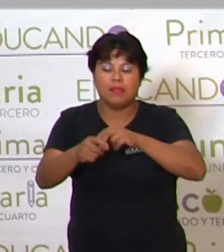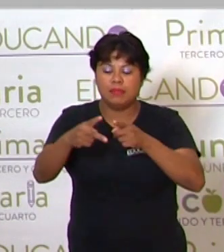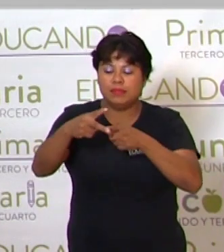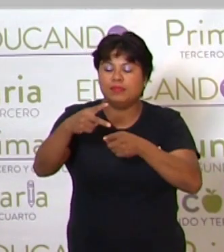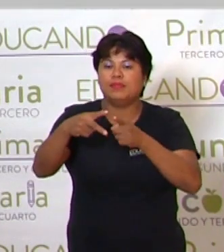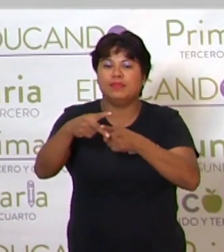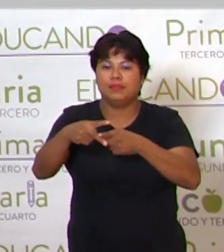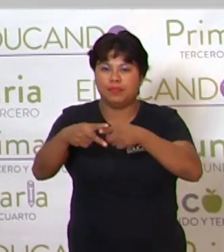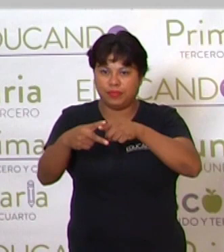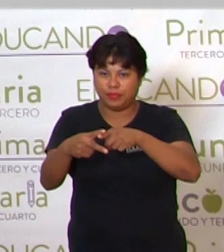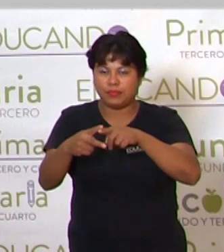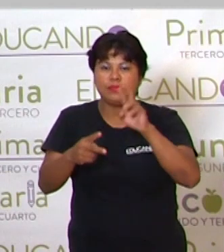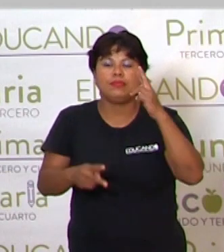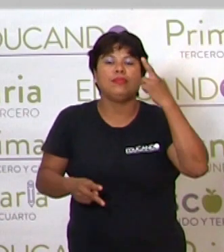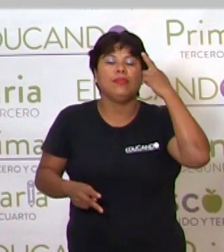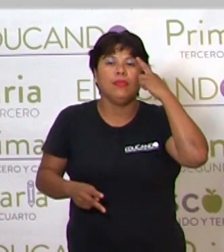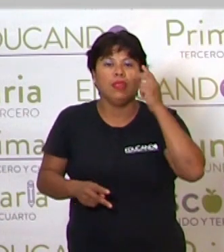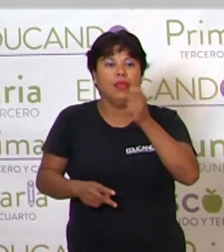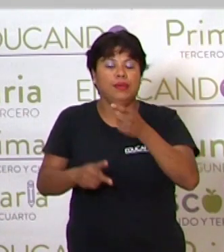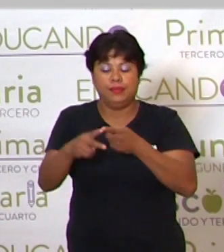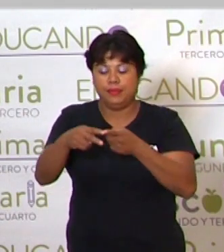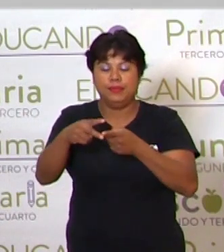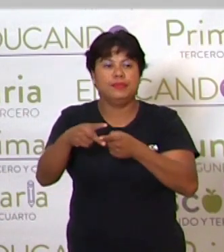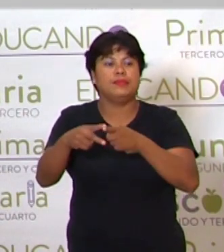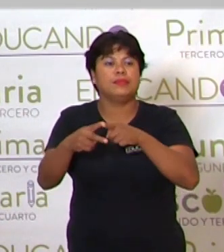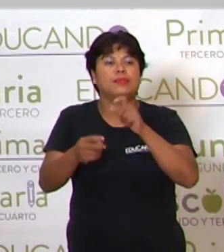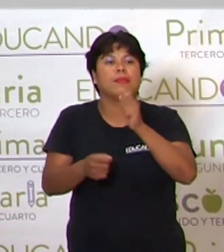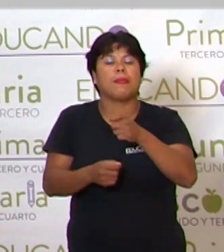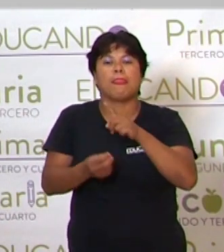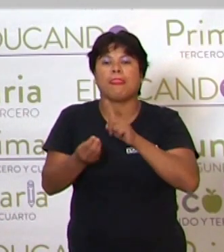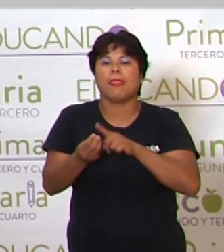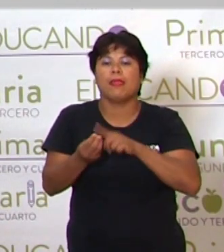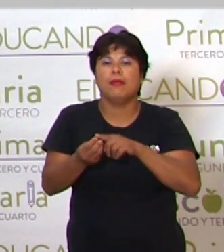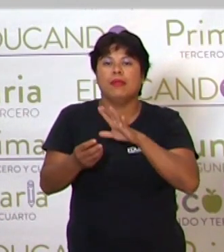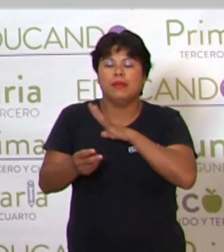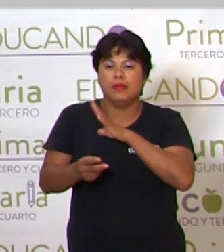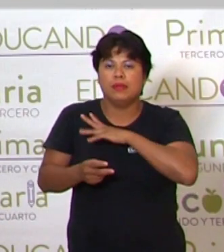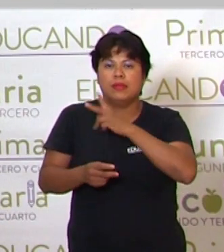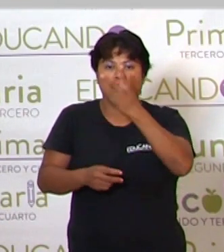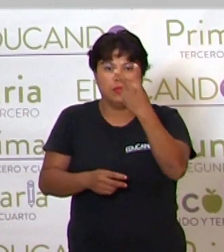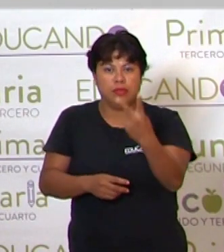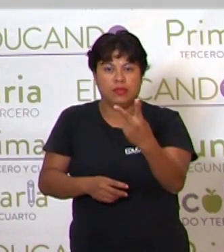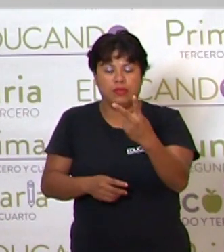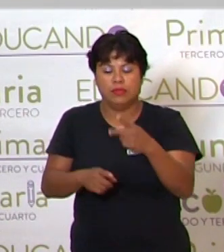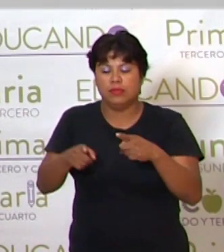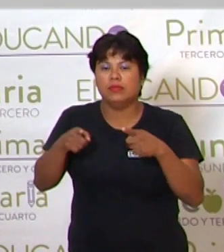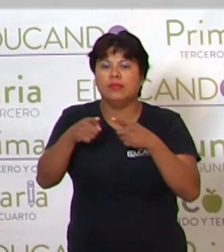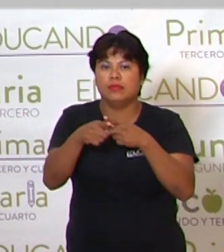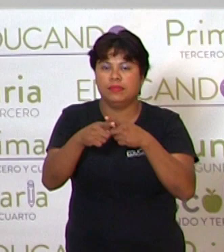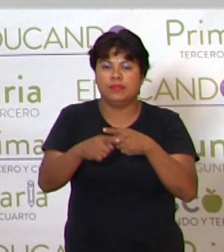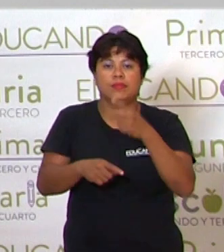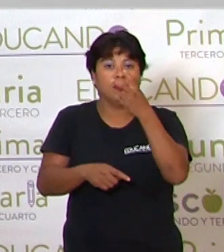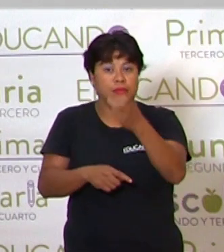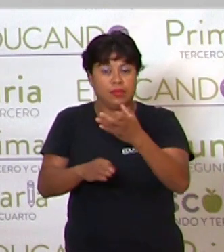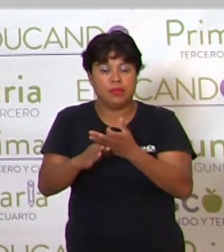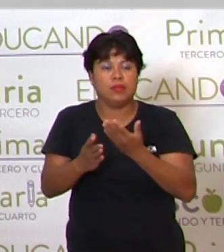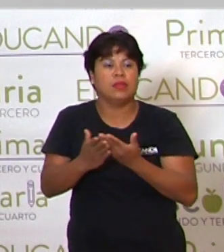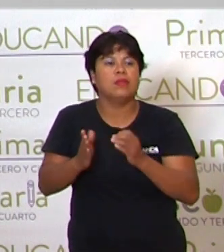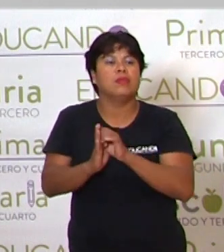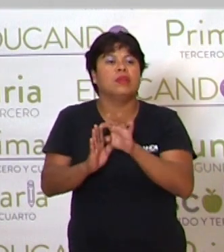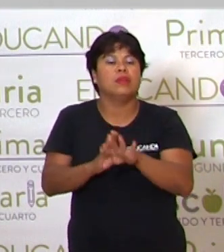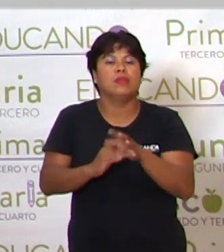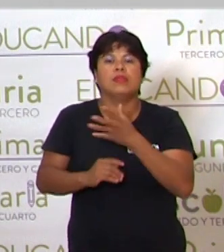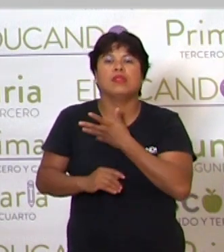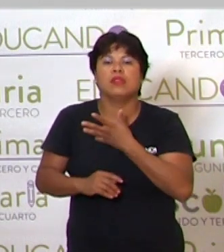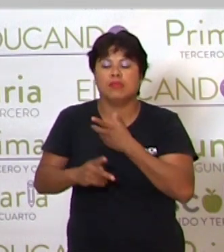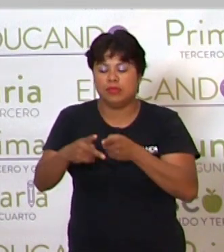¿Sí? Recuerda que un vértice es donde se unen las dos líneas. En este caso, por ejemplo, aquí